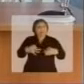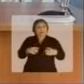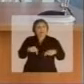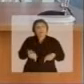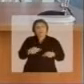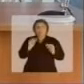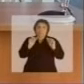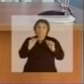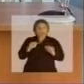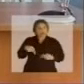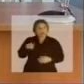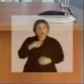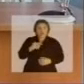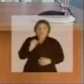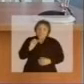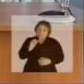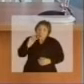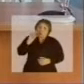Donde estamos Un poco más rico